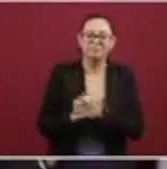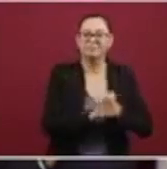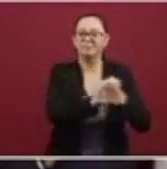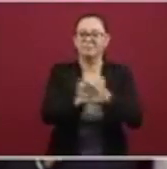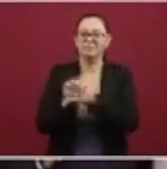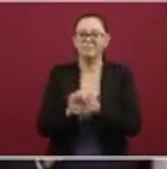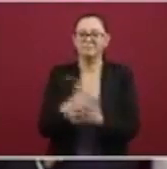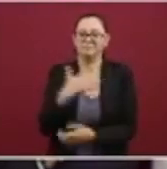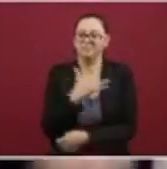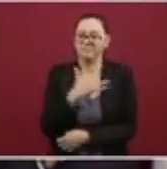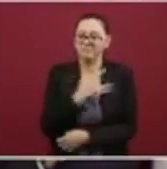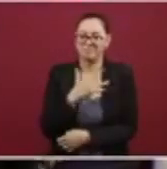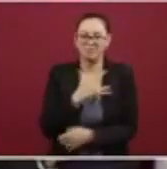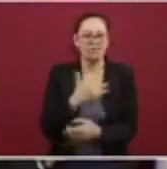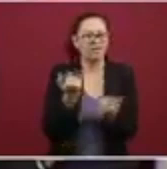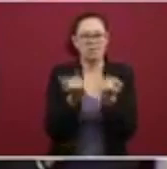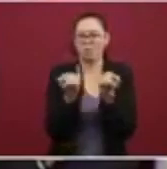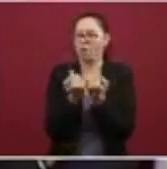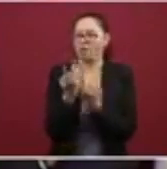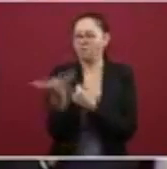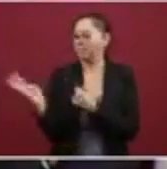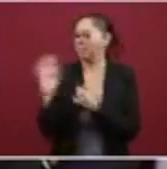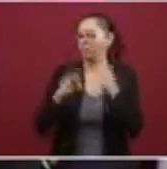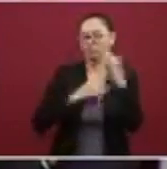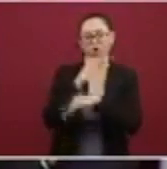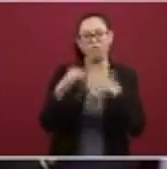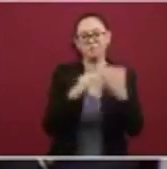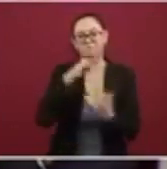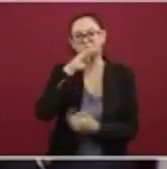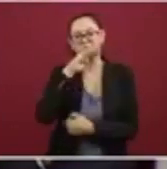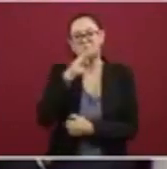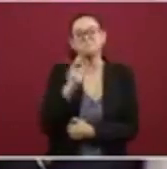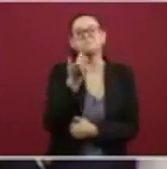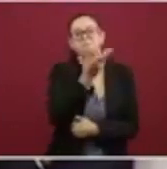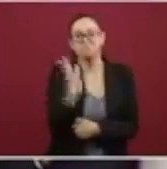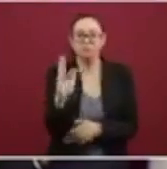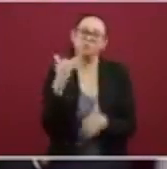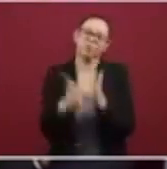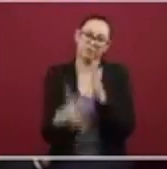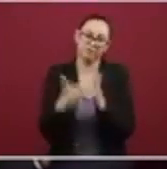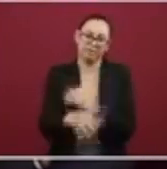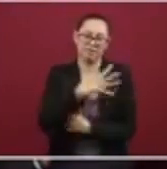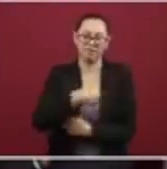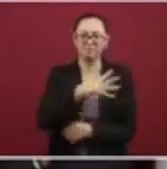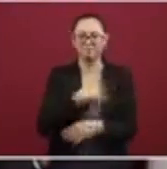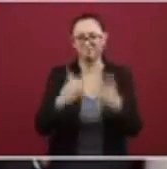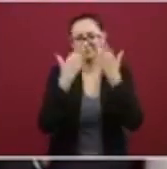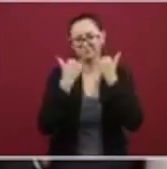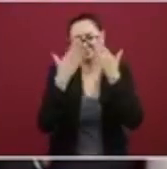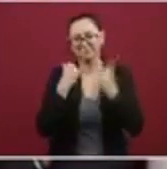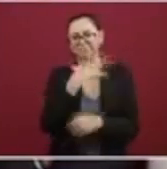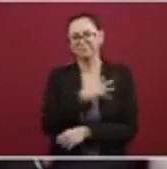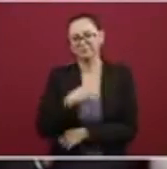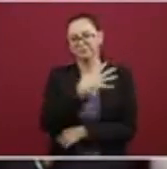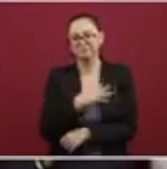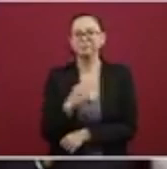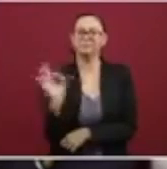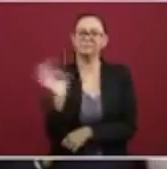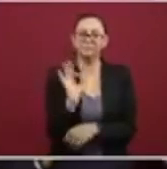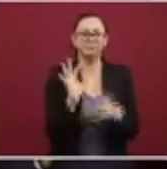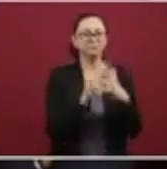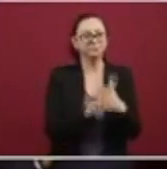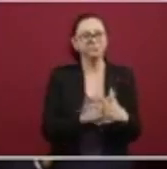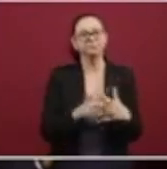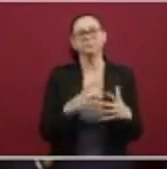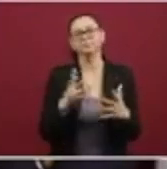mi corazón, como el de todas las mamás que estamos aquí, a las mamás a las que les faltan sus hijos, ya sea por la guerra,